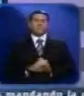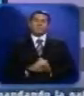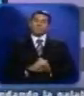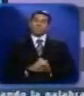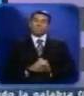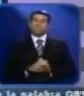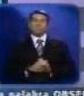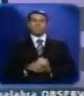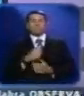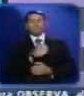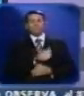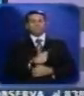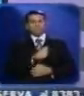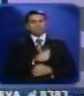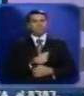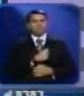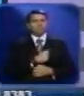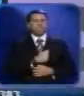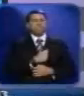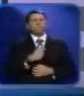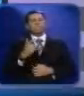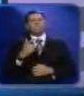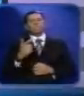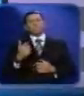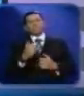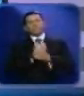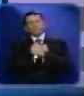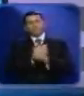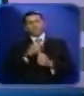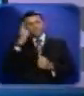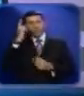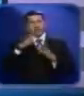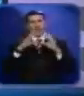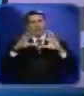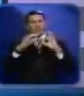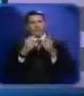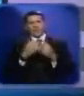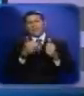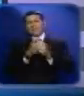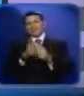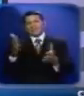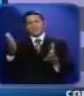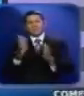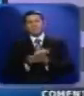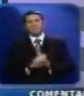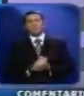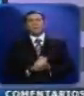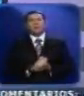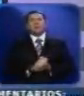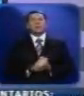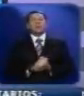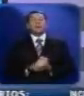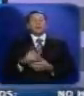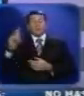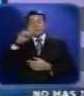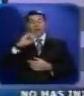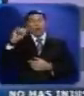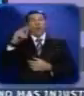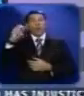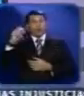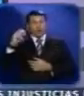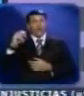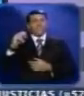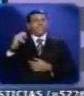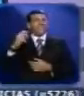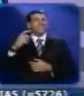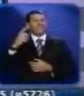Una lamentable pérdida definitivamente, nuestras condolencias pues a todos sus seguidores. Les cambio el tema porque desde el mes de julio la custodia de los hijos del